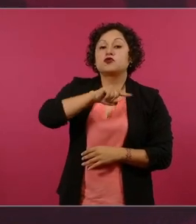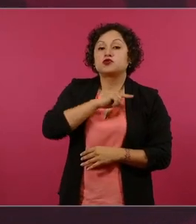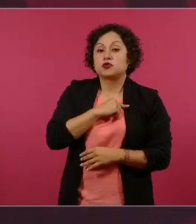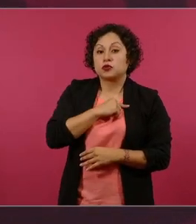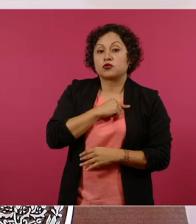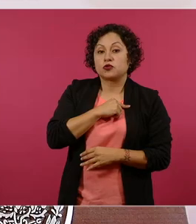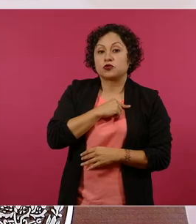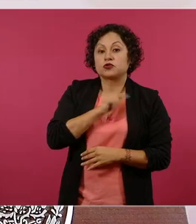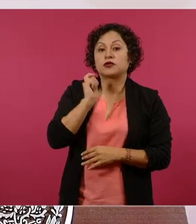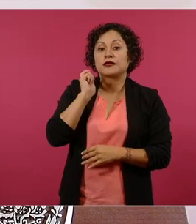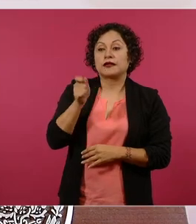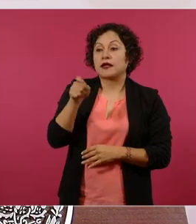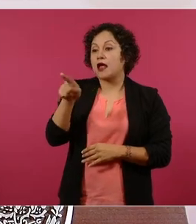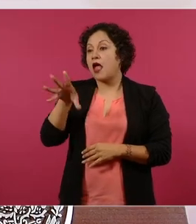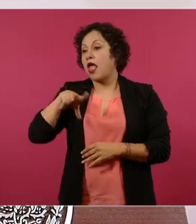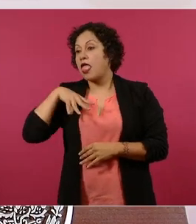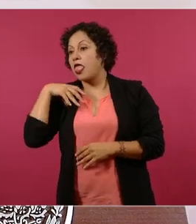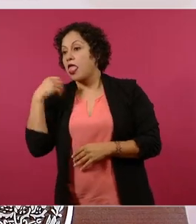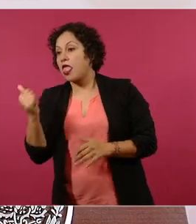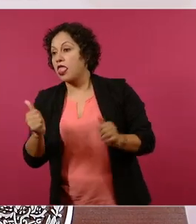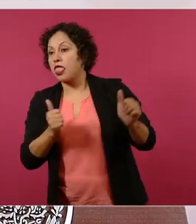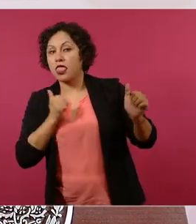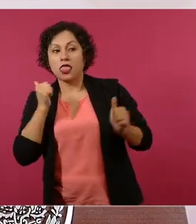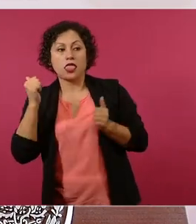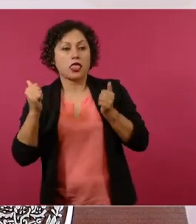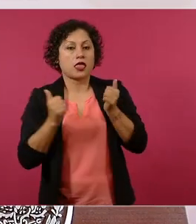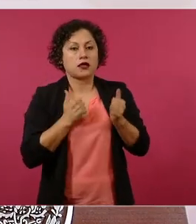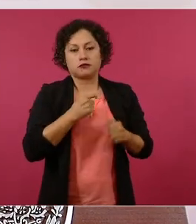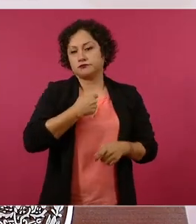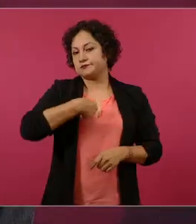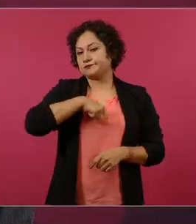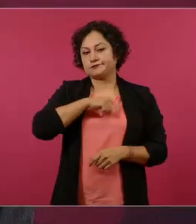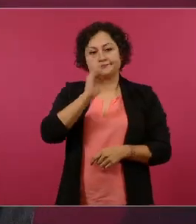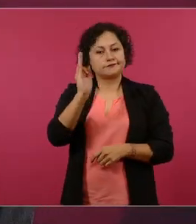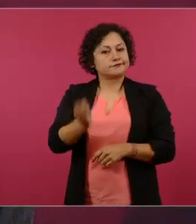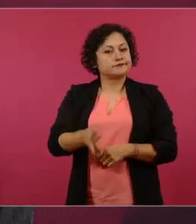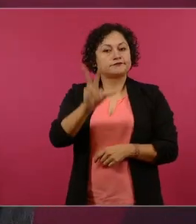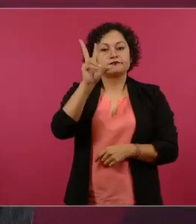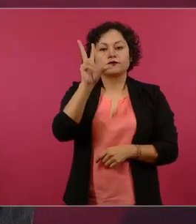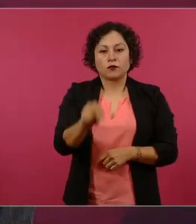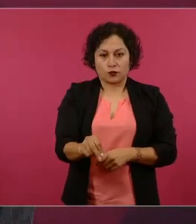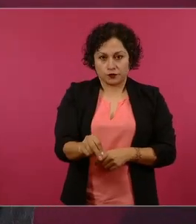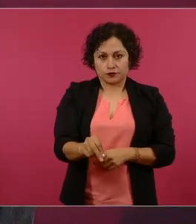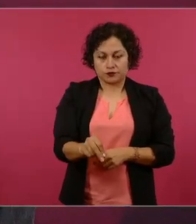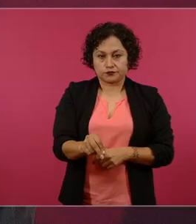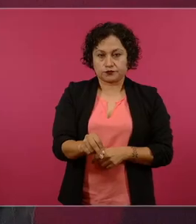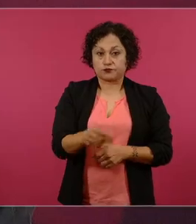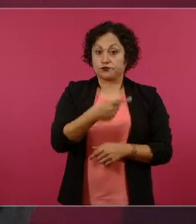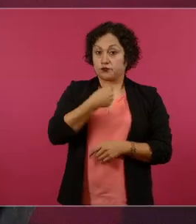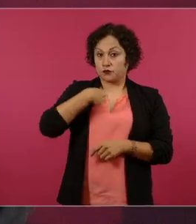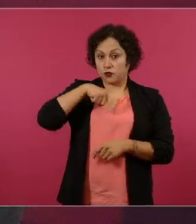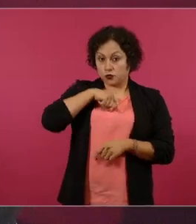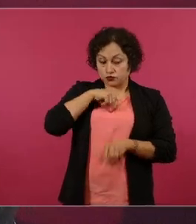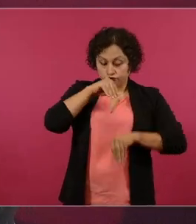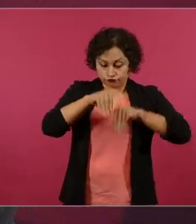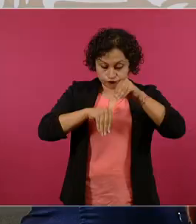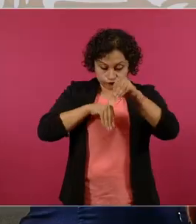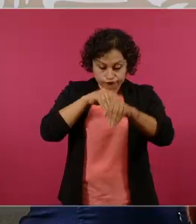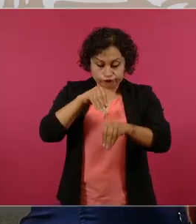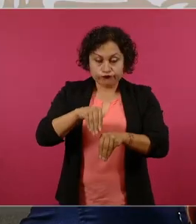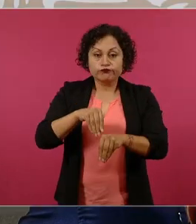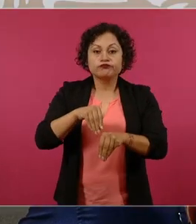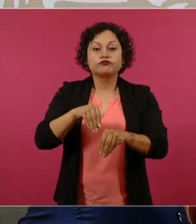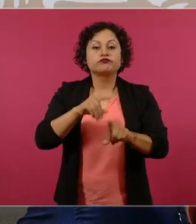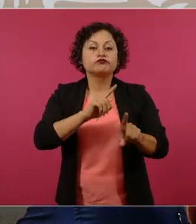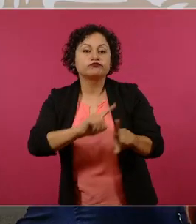s abusos de autoridad y actuamos con justicia aprovechando lo